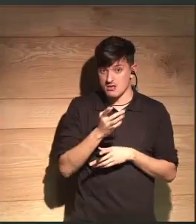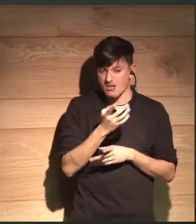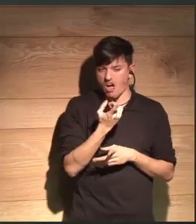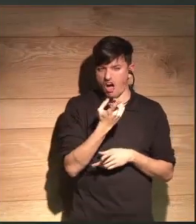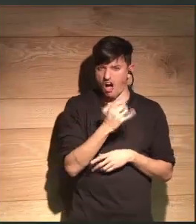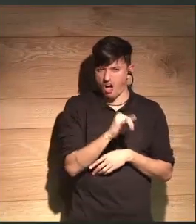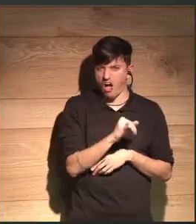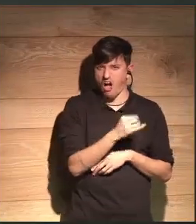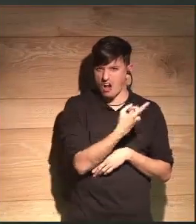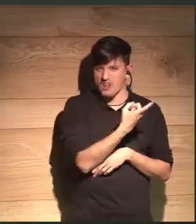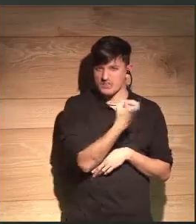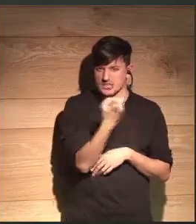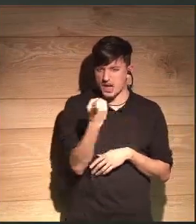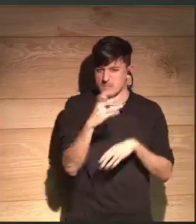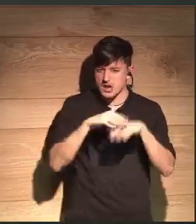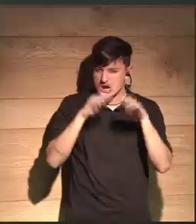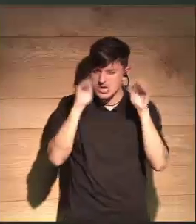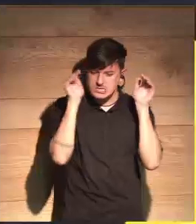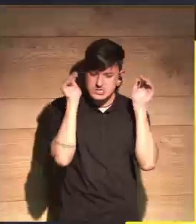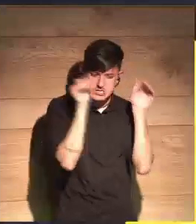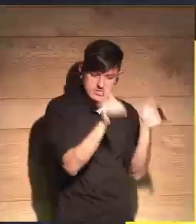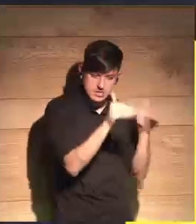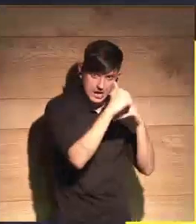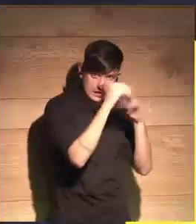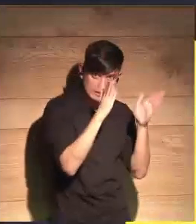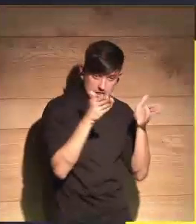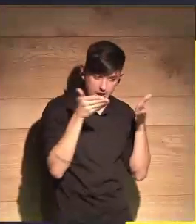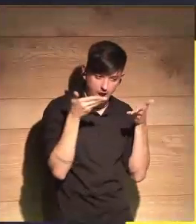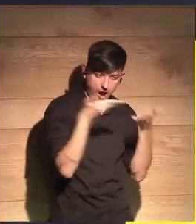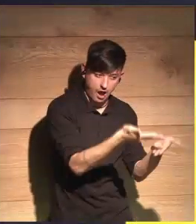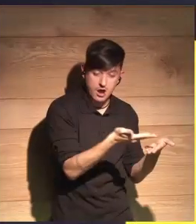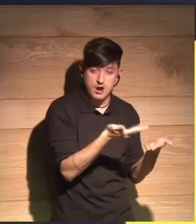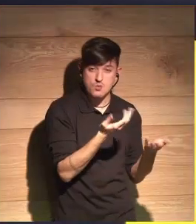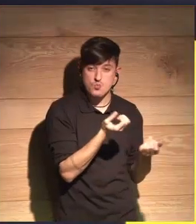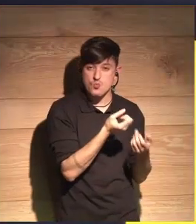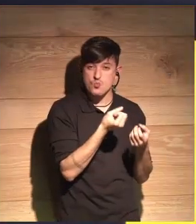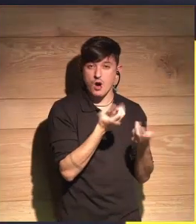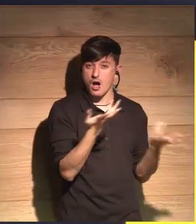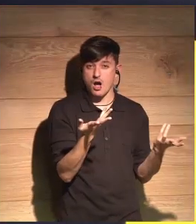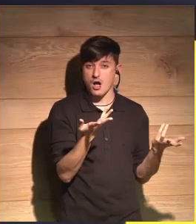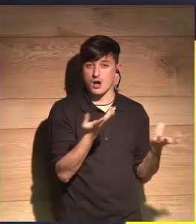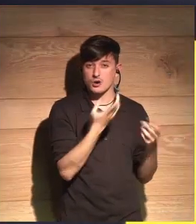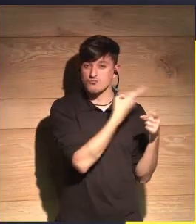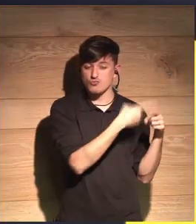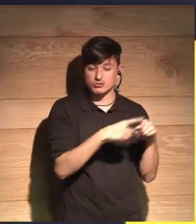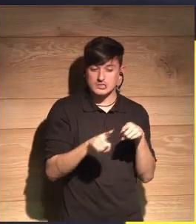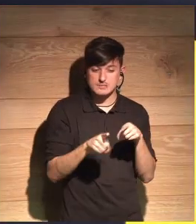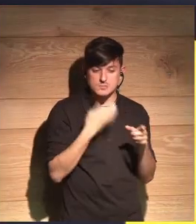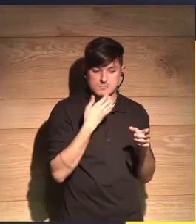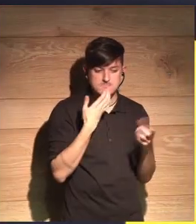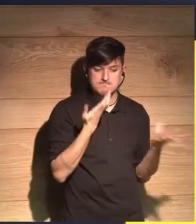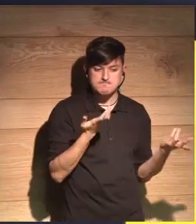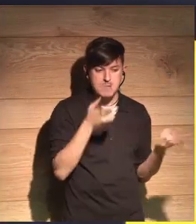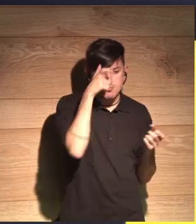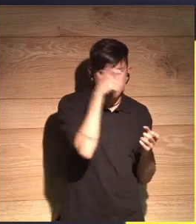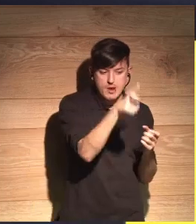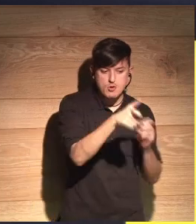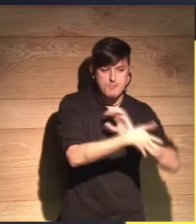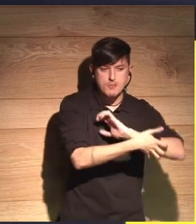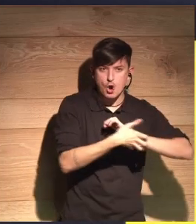de atender a cuáles son las cosas que los pueblos pobres